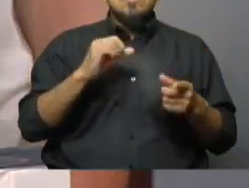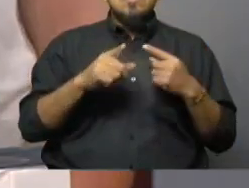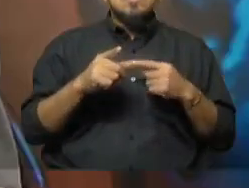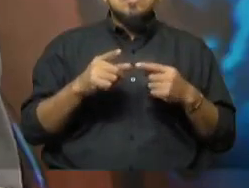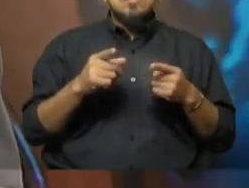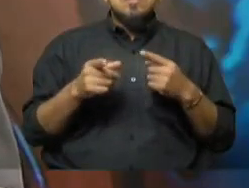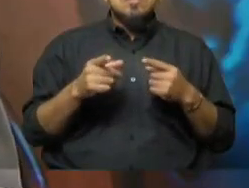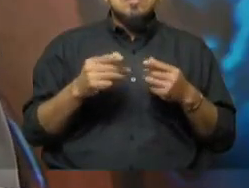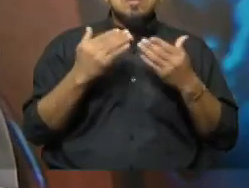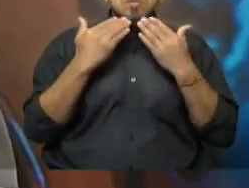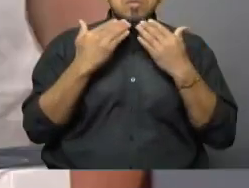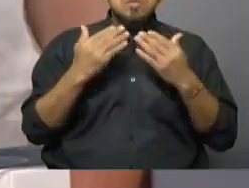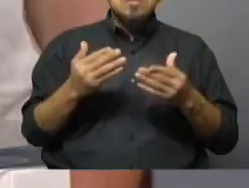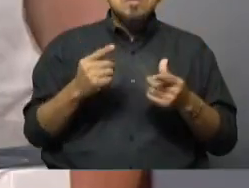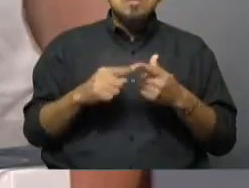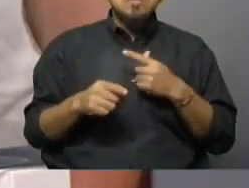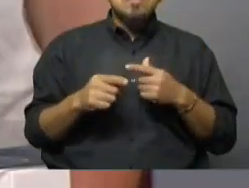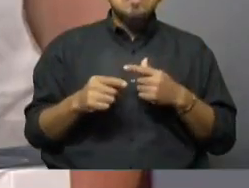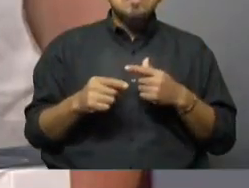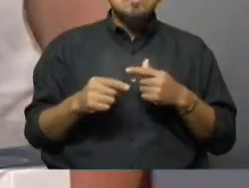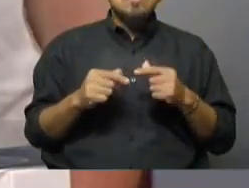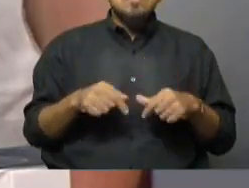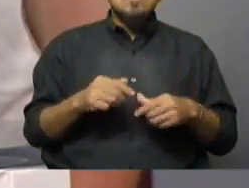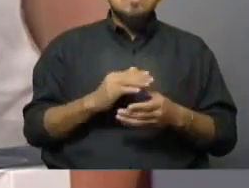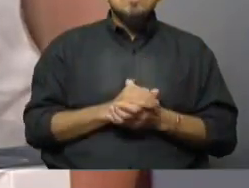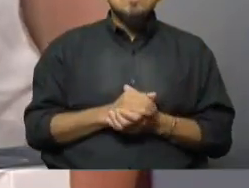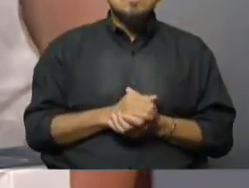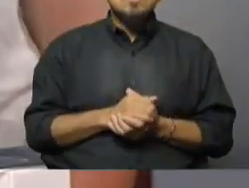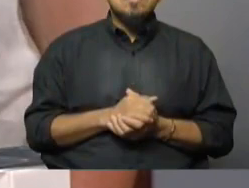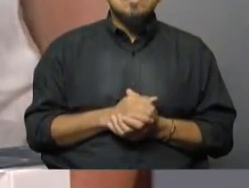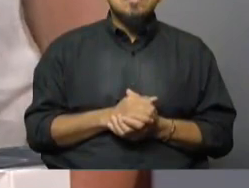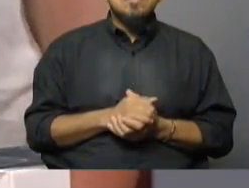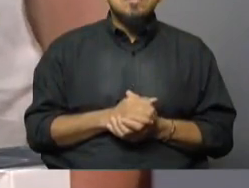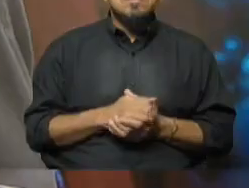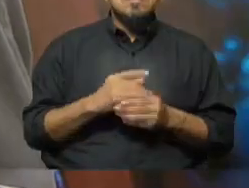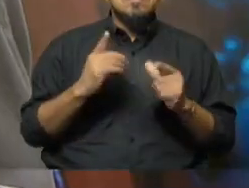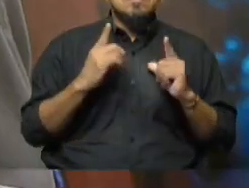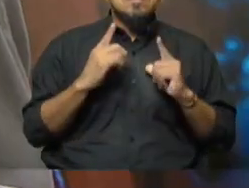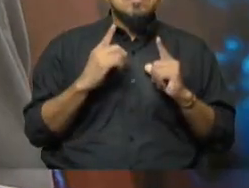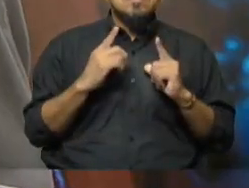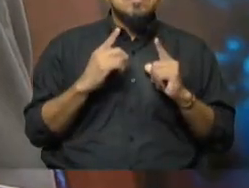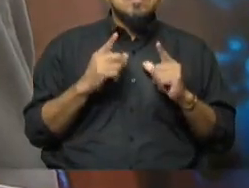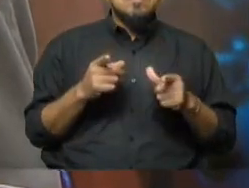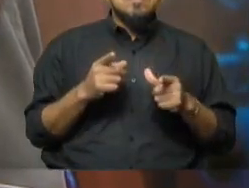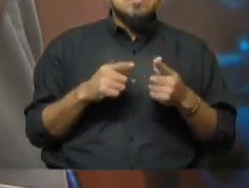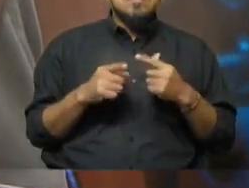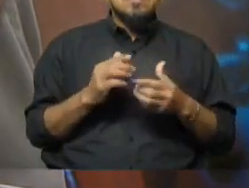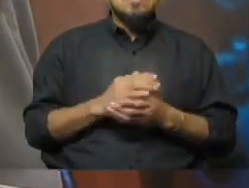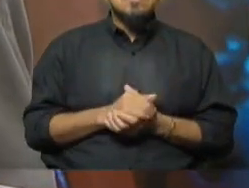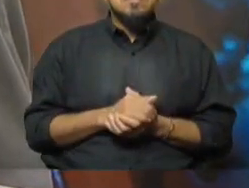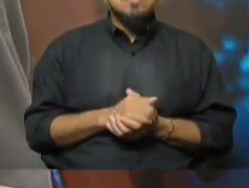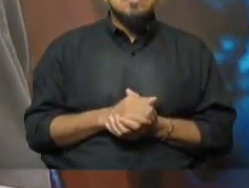Mujeres y Disidencias, muchas gracias por habernos acompañado hoy. Mira, Muchísimas gracias. Las esperamos pronto con mejores noticias. Ojalá.